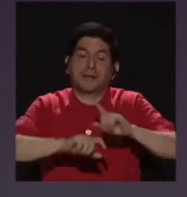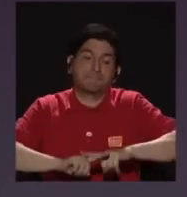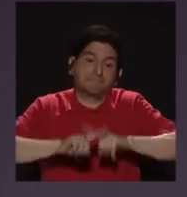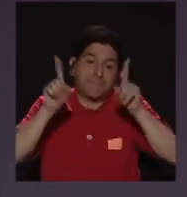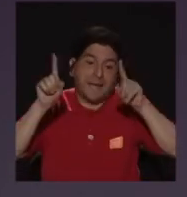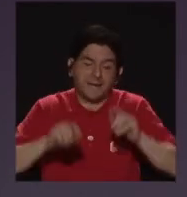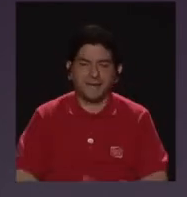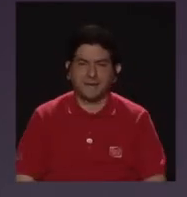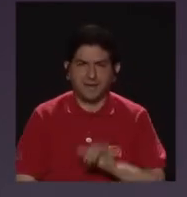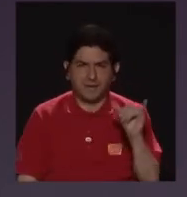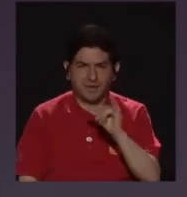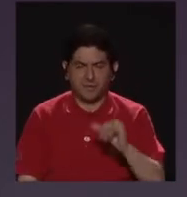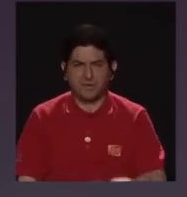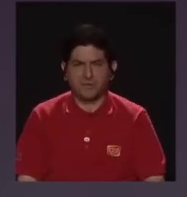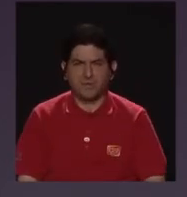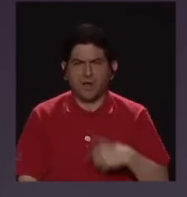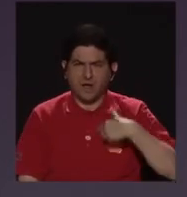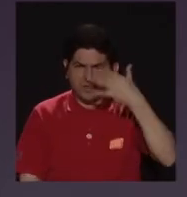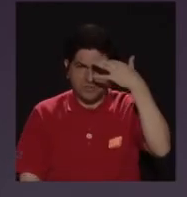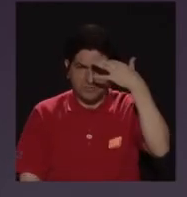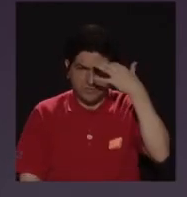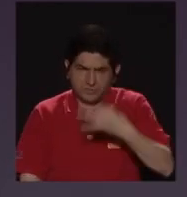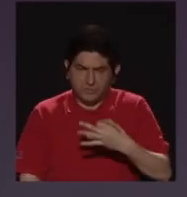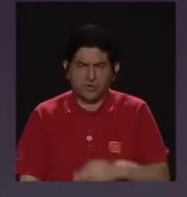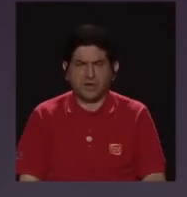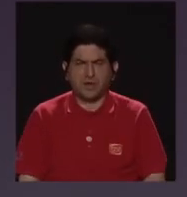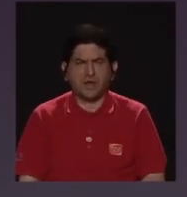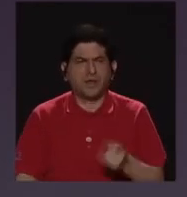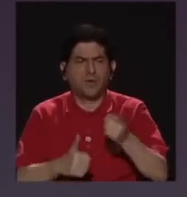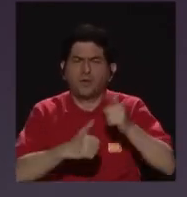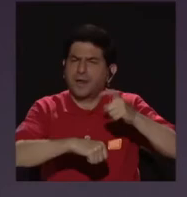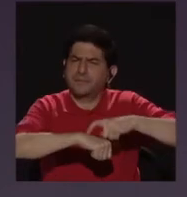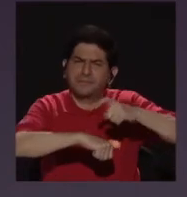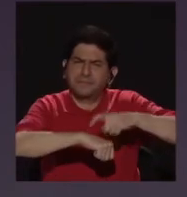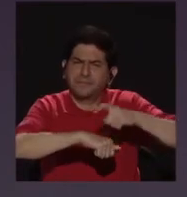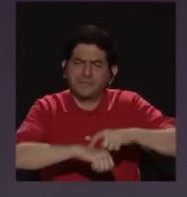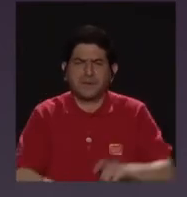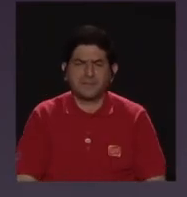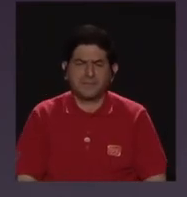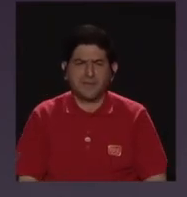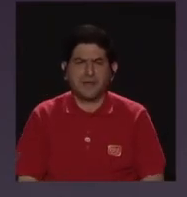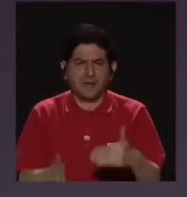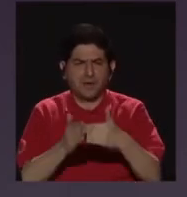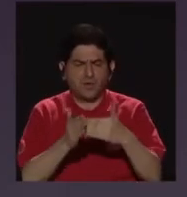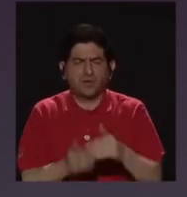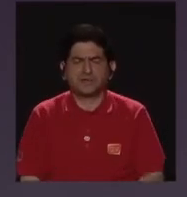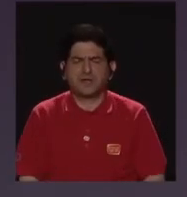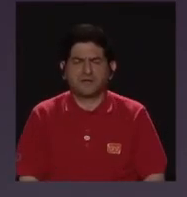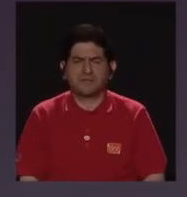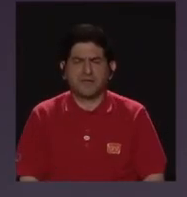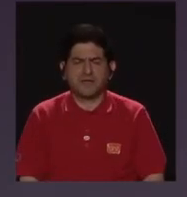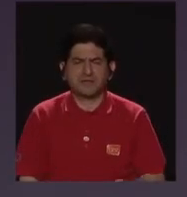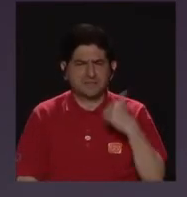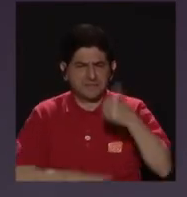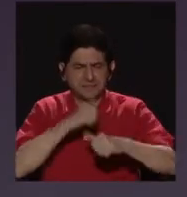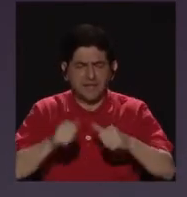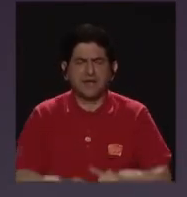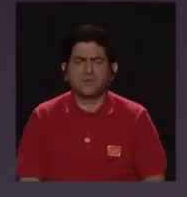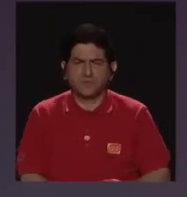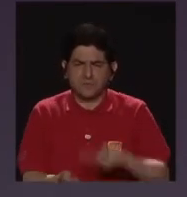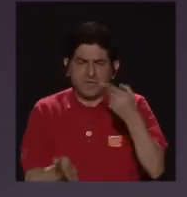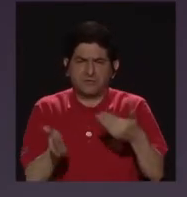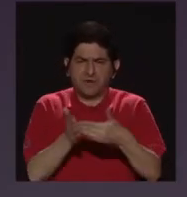también se debería poner en primer lugar las reivindicaciones políticas en primer lugar de